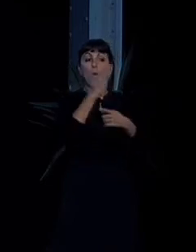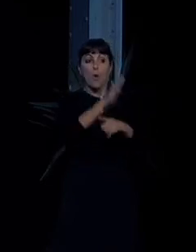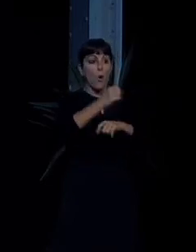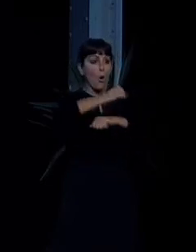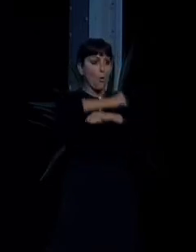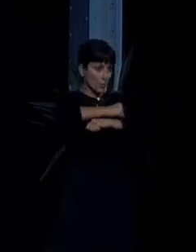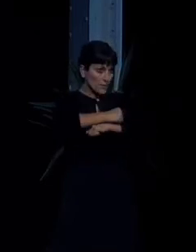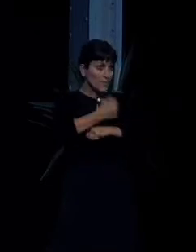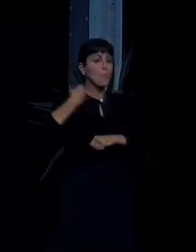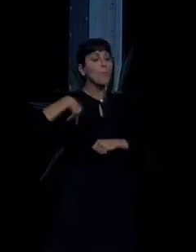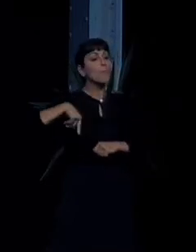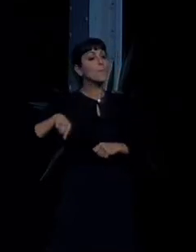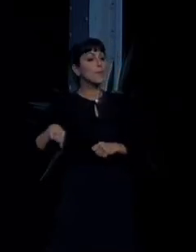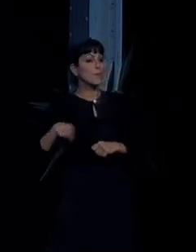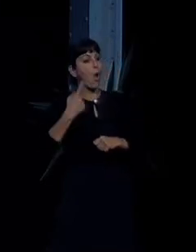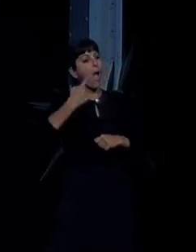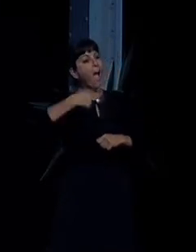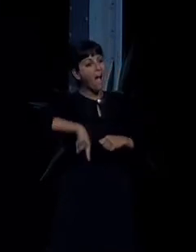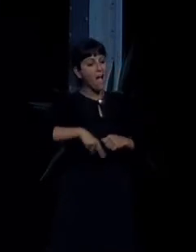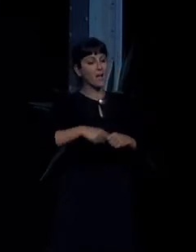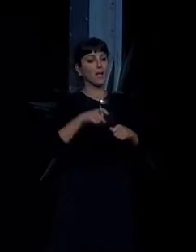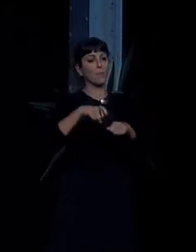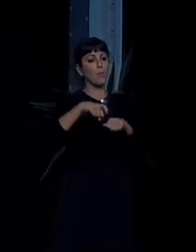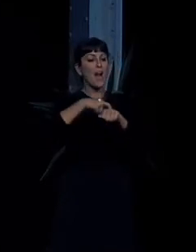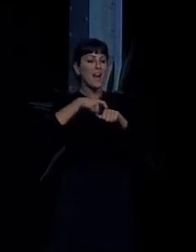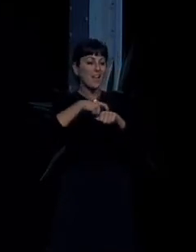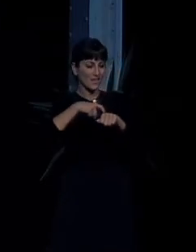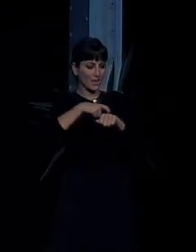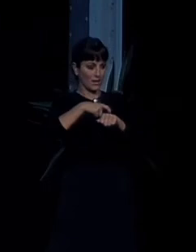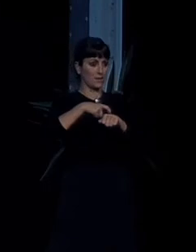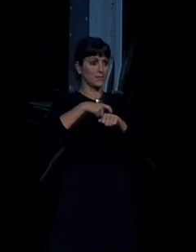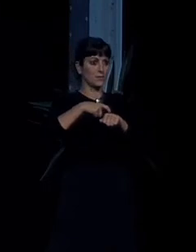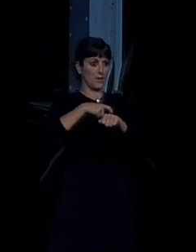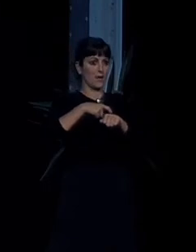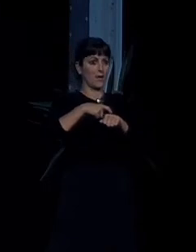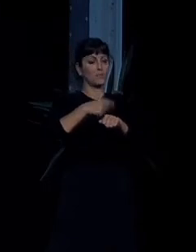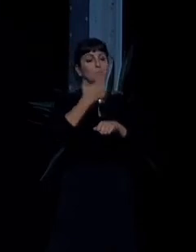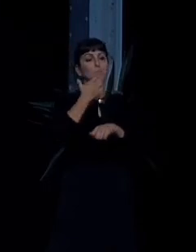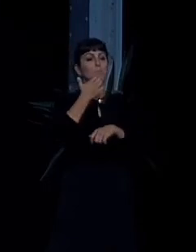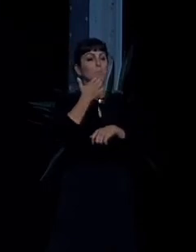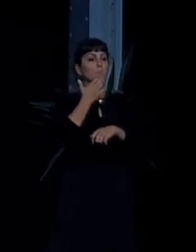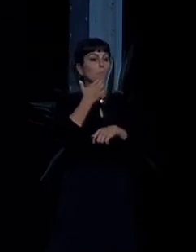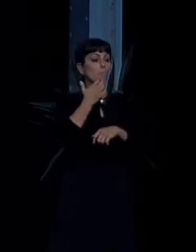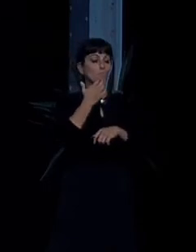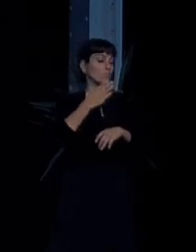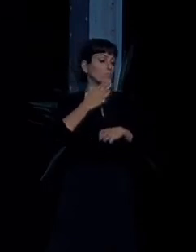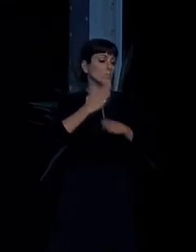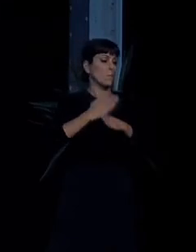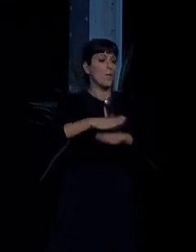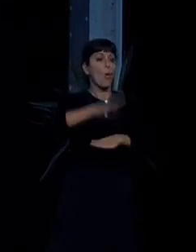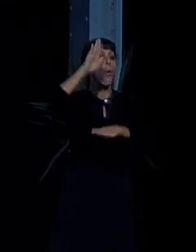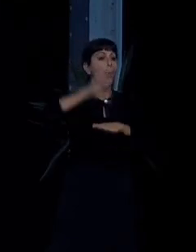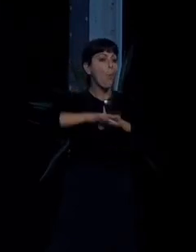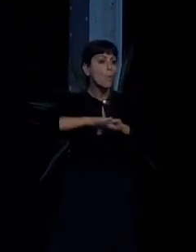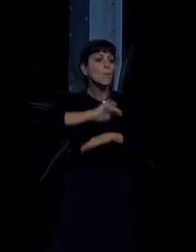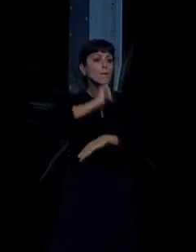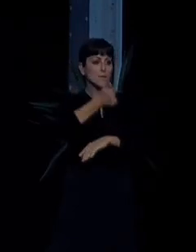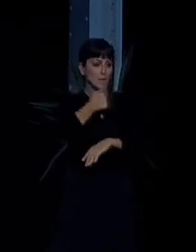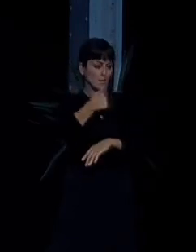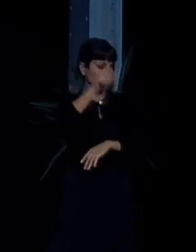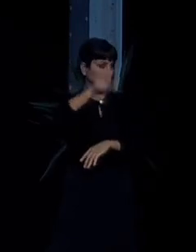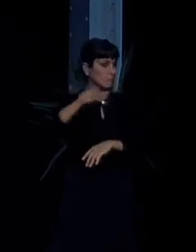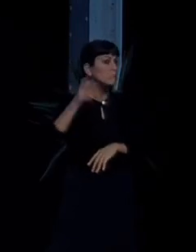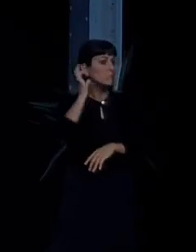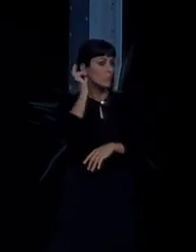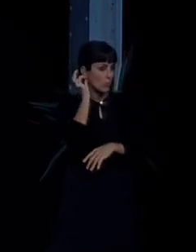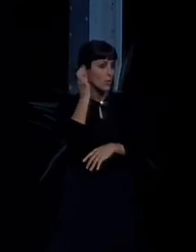clara de las características del terror sexual que tiene que ver con que siempre va a culpabilizar a las mujeres de sus propias agresiones, incluso